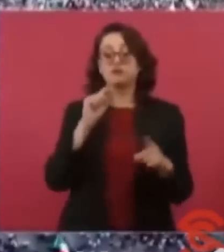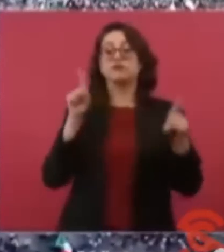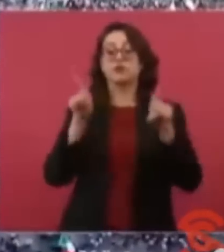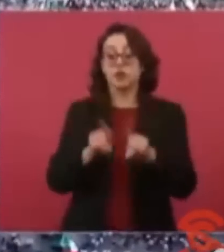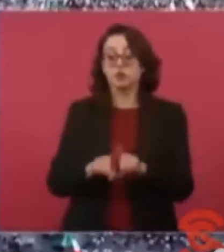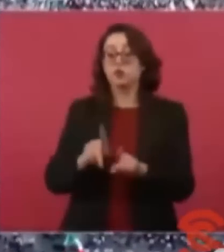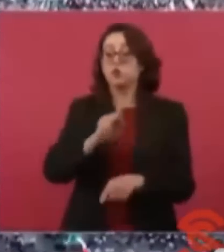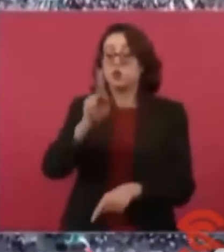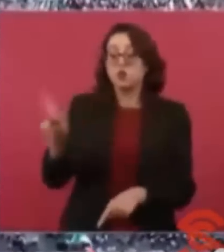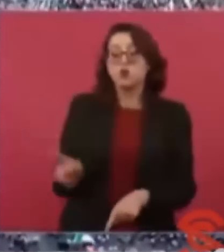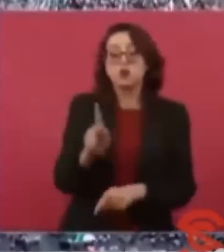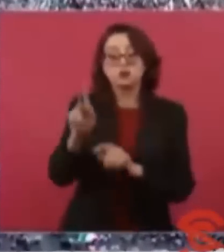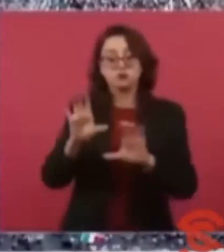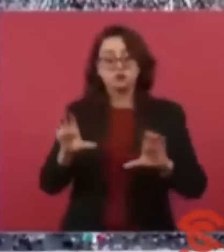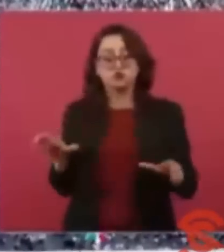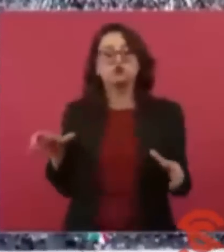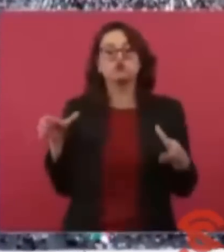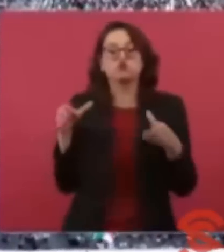afromexicanas.